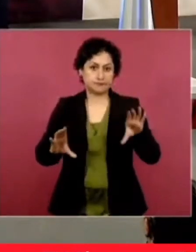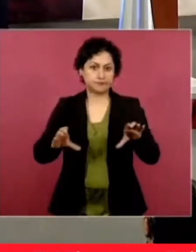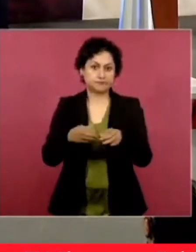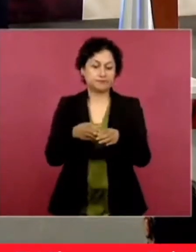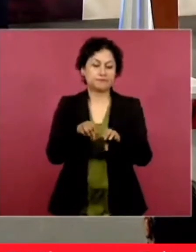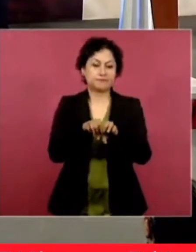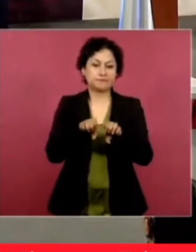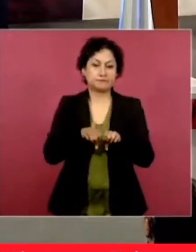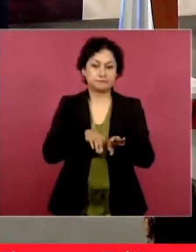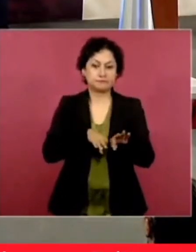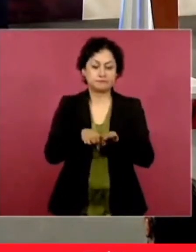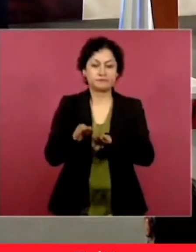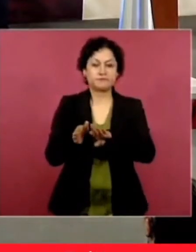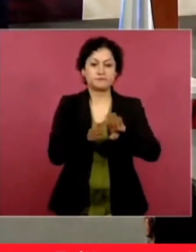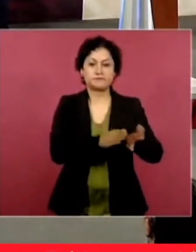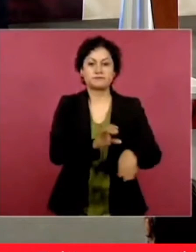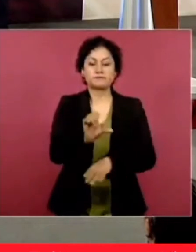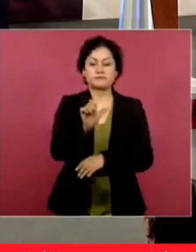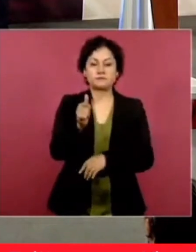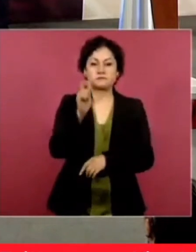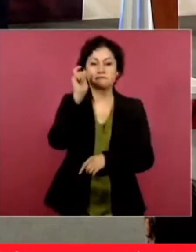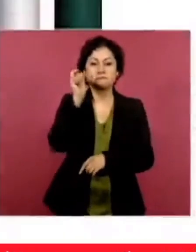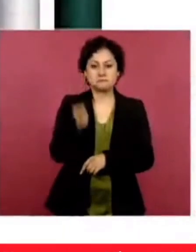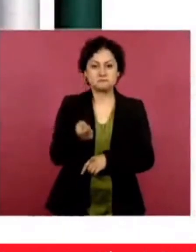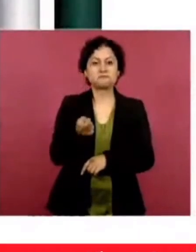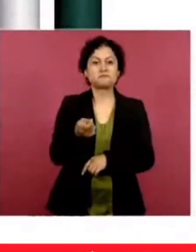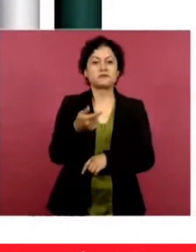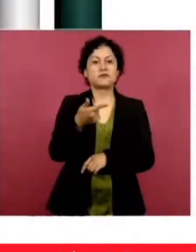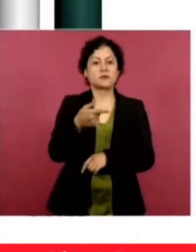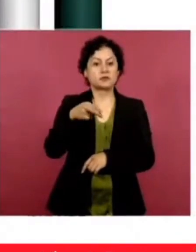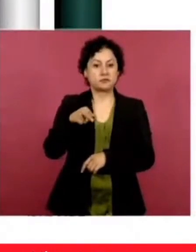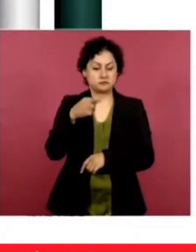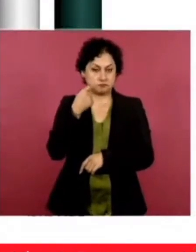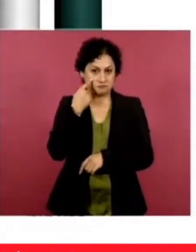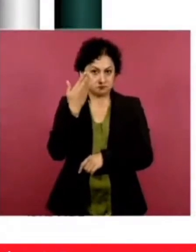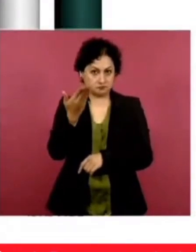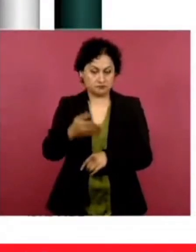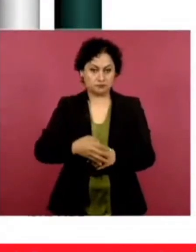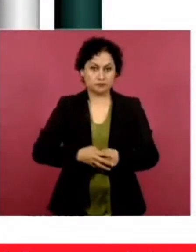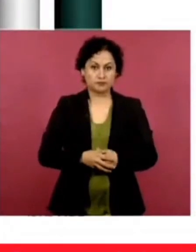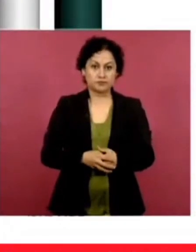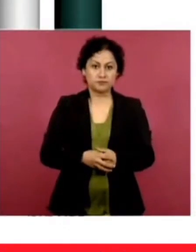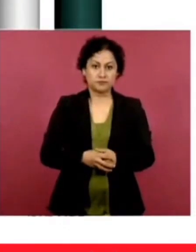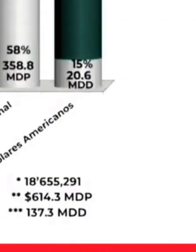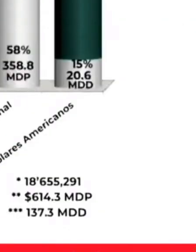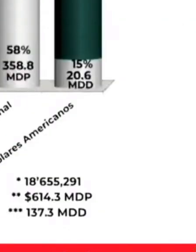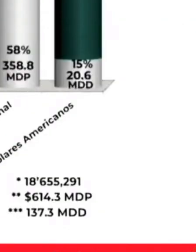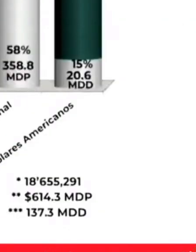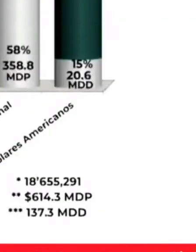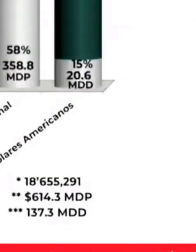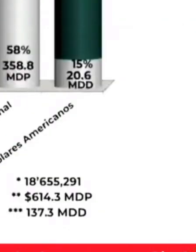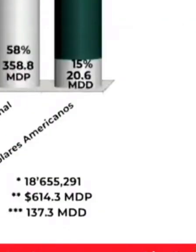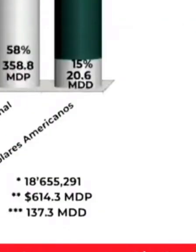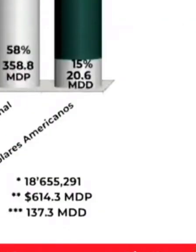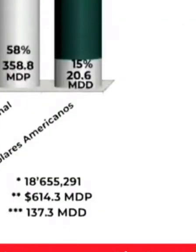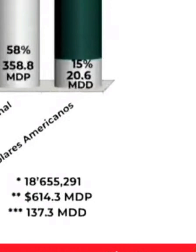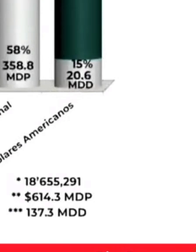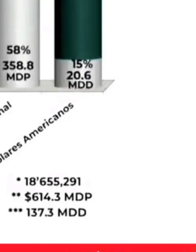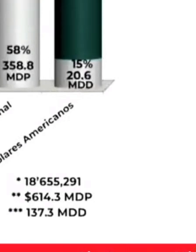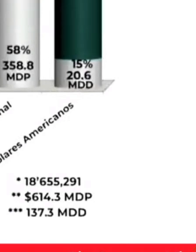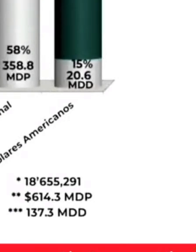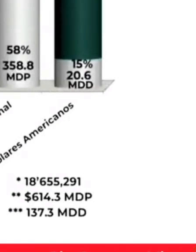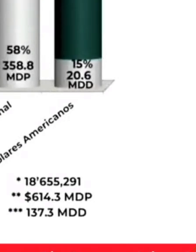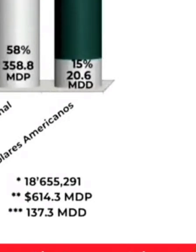resultados de esfuerzo nacional con mayor aportación de la guardia nacional la guardia nacional aporta el cuarenta y siete por ciento de todos estos